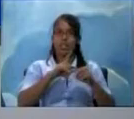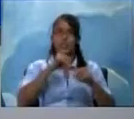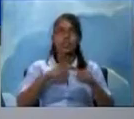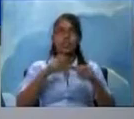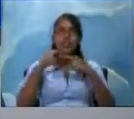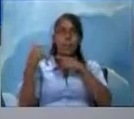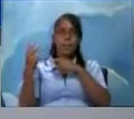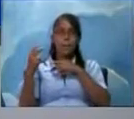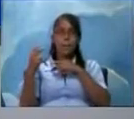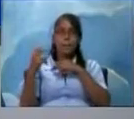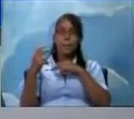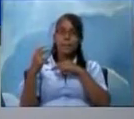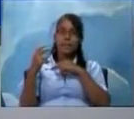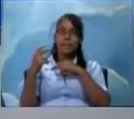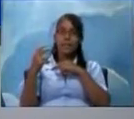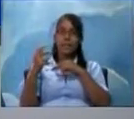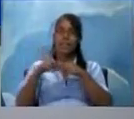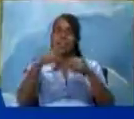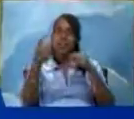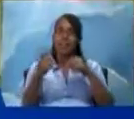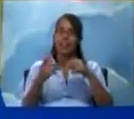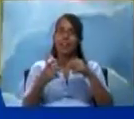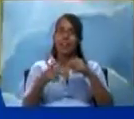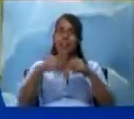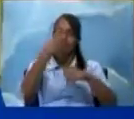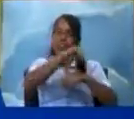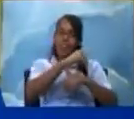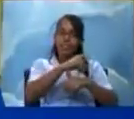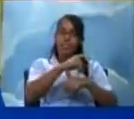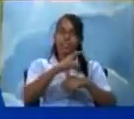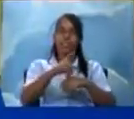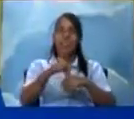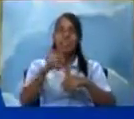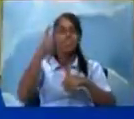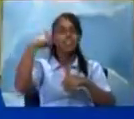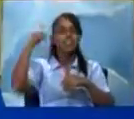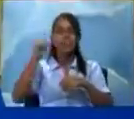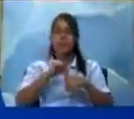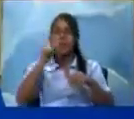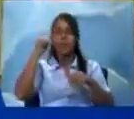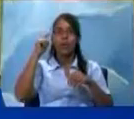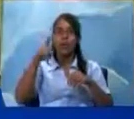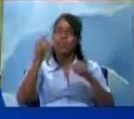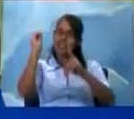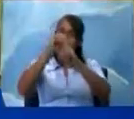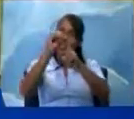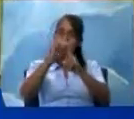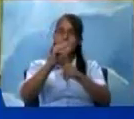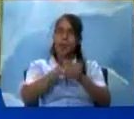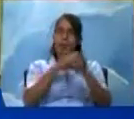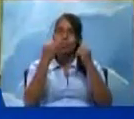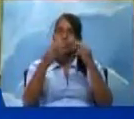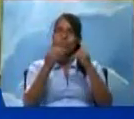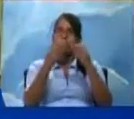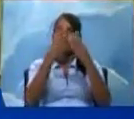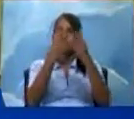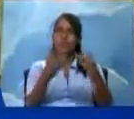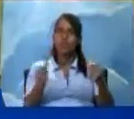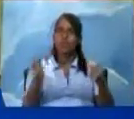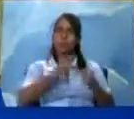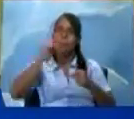a pasarse de este lado, al lado derecho del Señor, para oír ese llamado tan